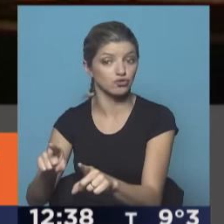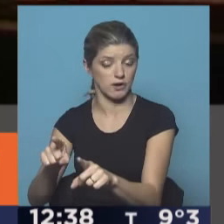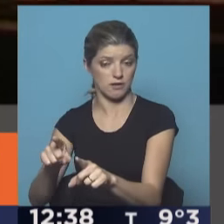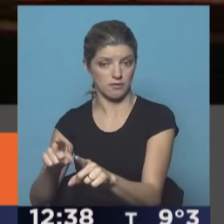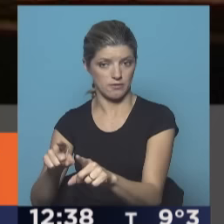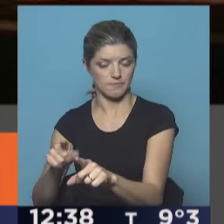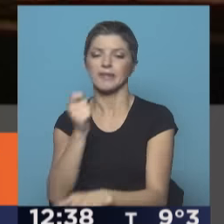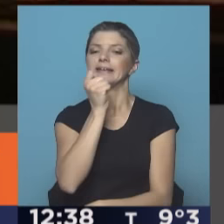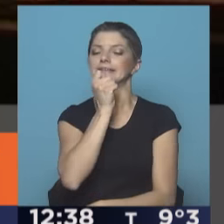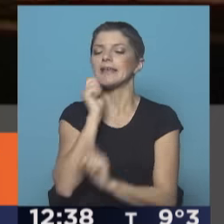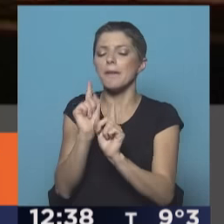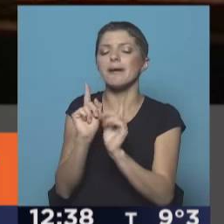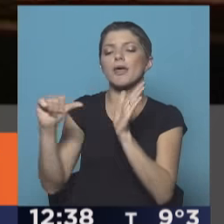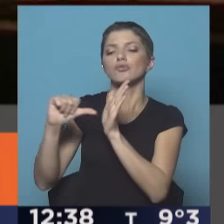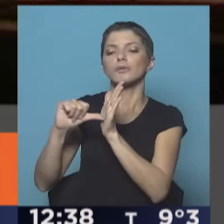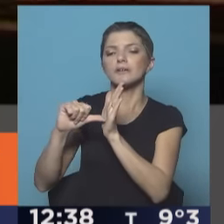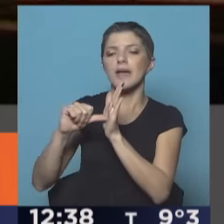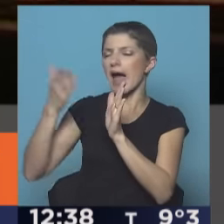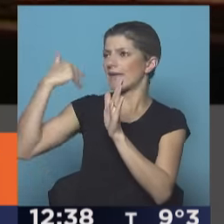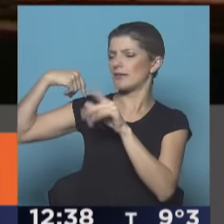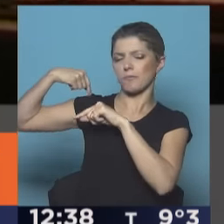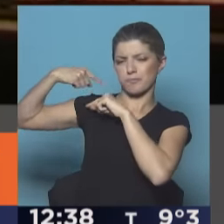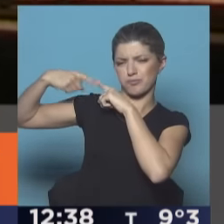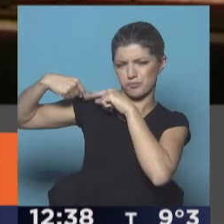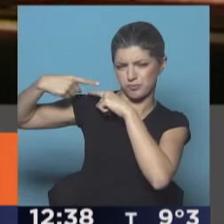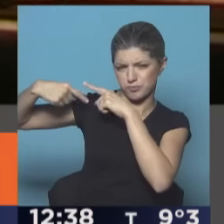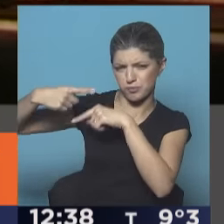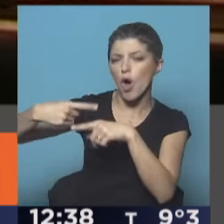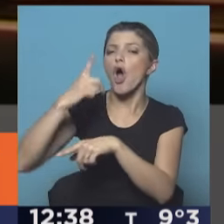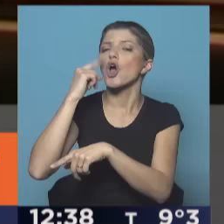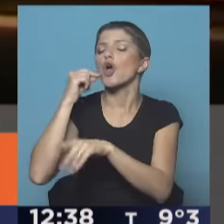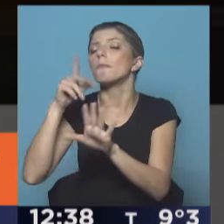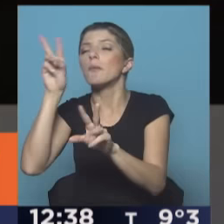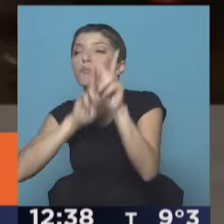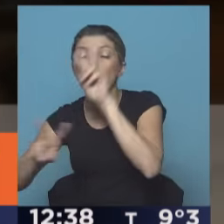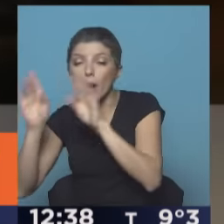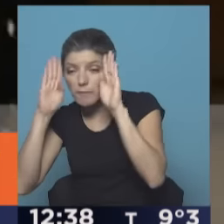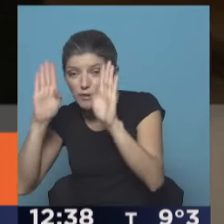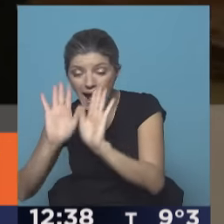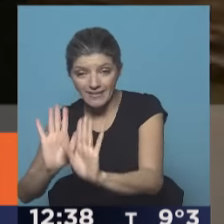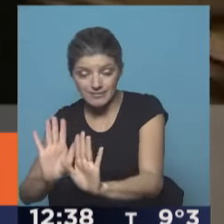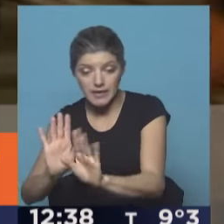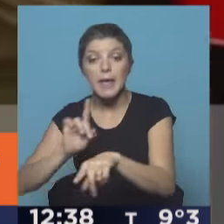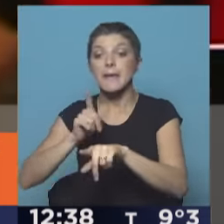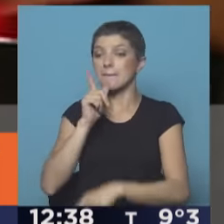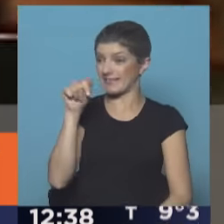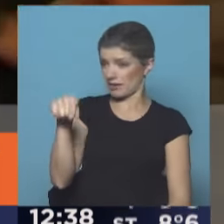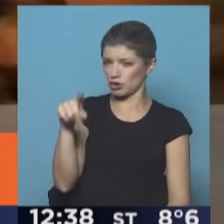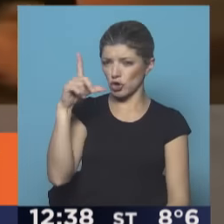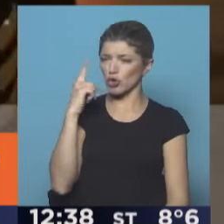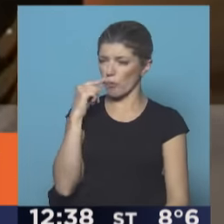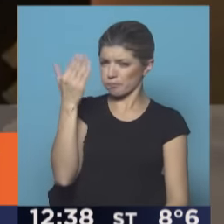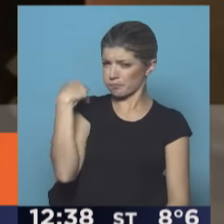una continuidad de lo que quemal quiso que que fuera Turquía y estos oficiales Aparentemente son oficiales